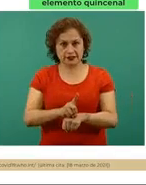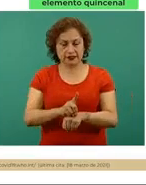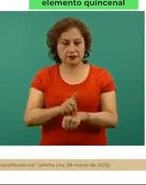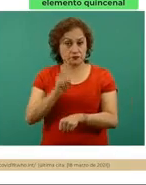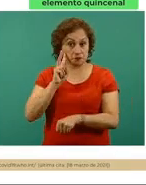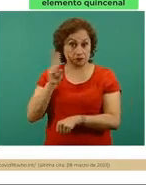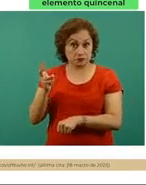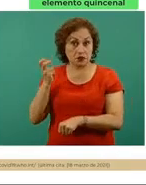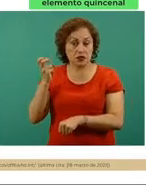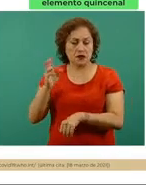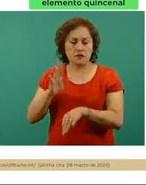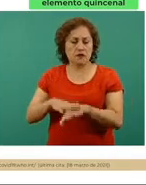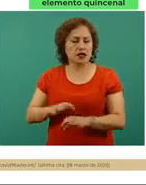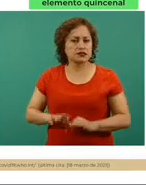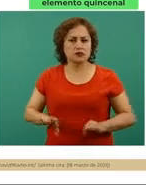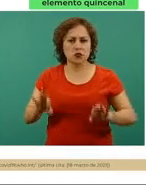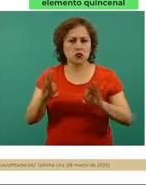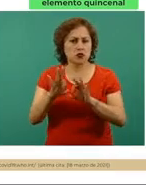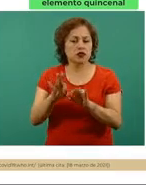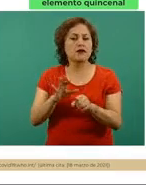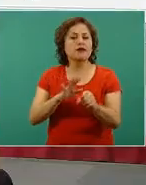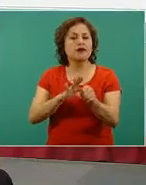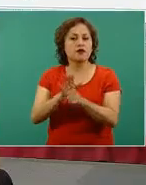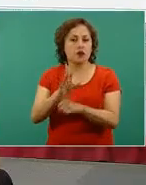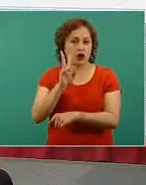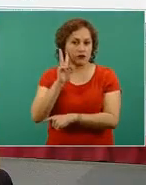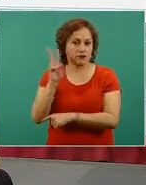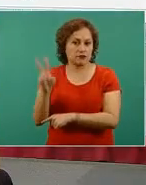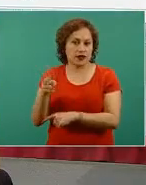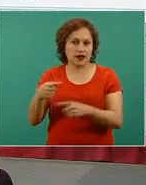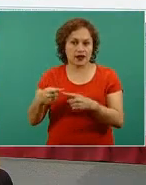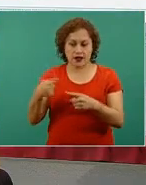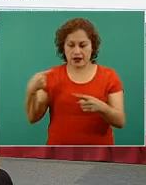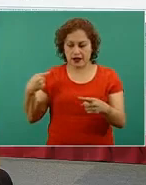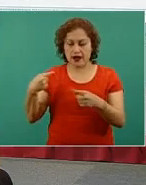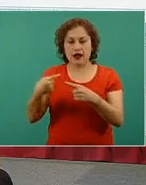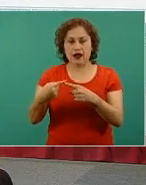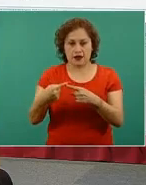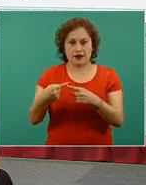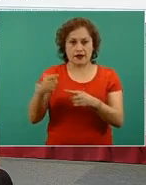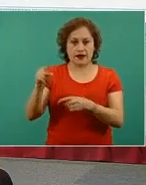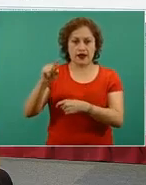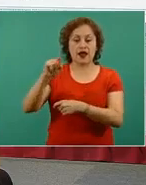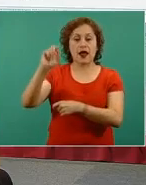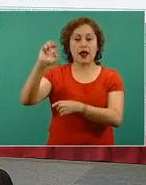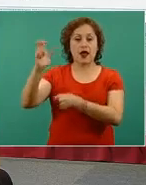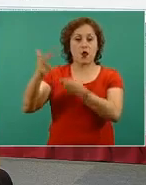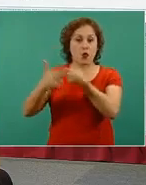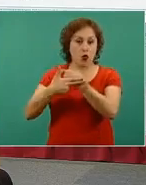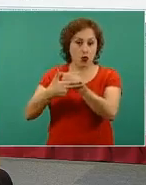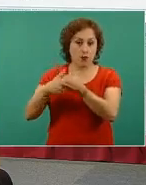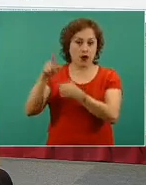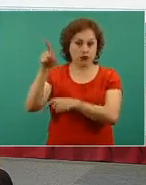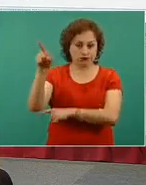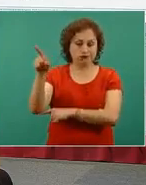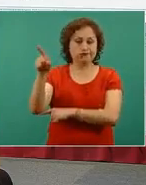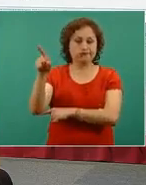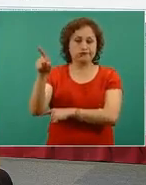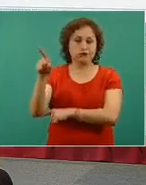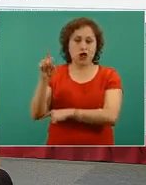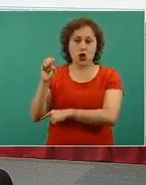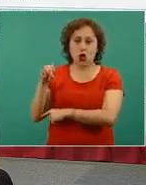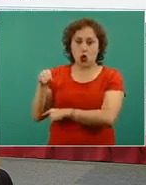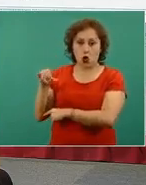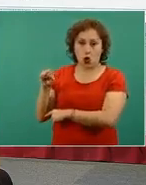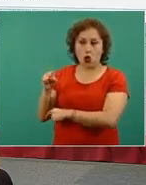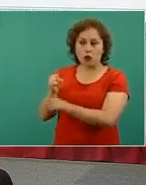esta gráfica? Pues que visualizamos que ya para esta semana la región de Europa, conforme la Organización Mundial de la Salud lo